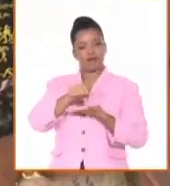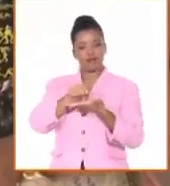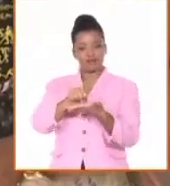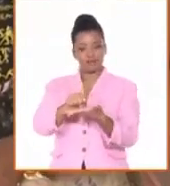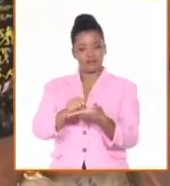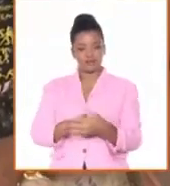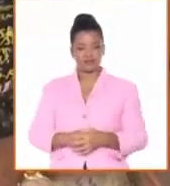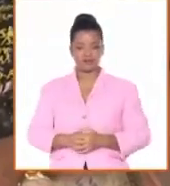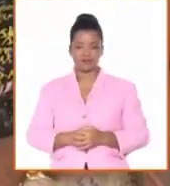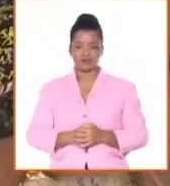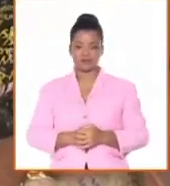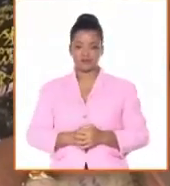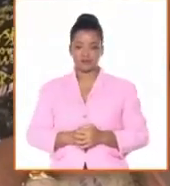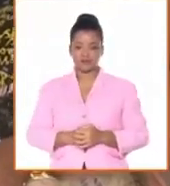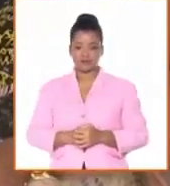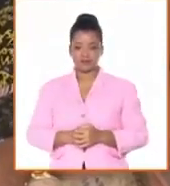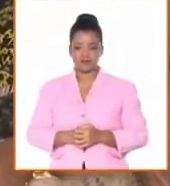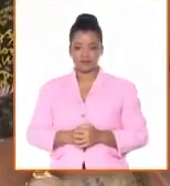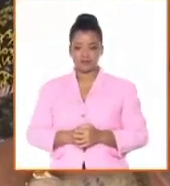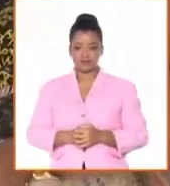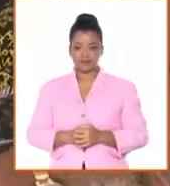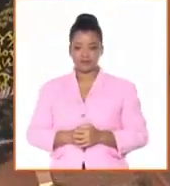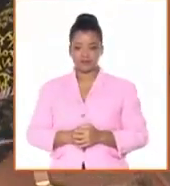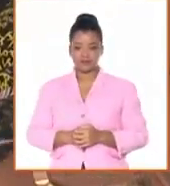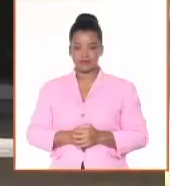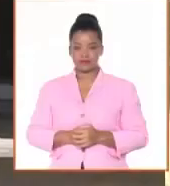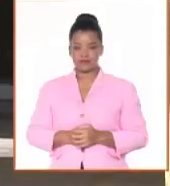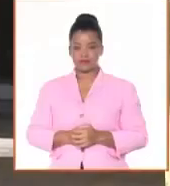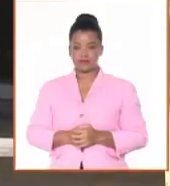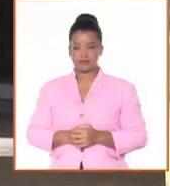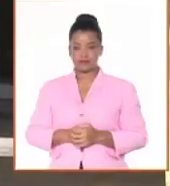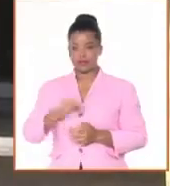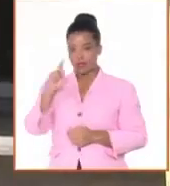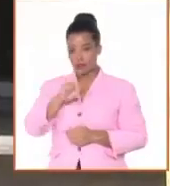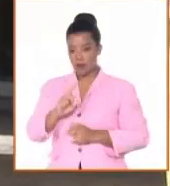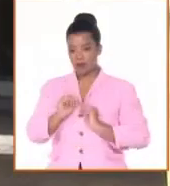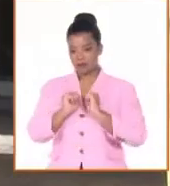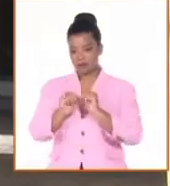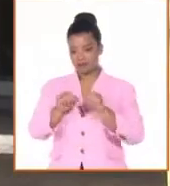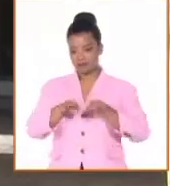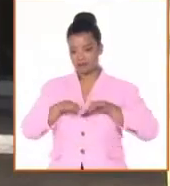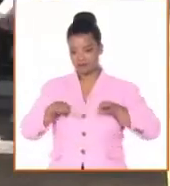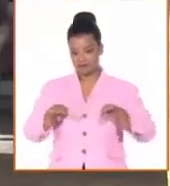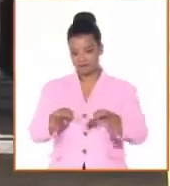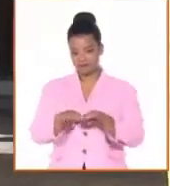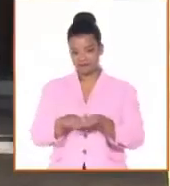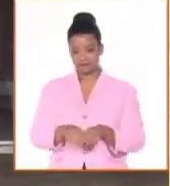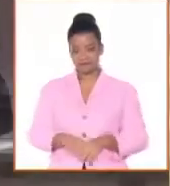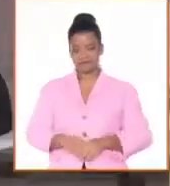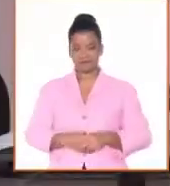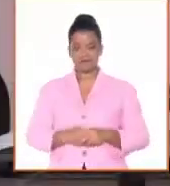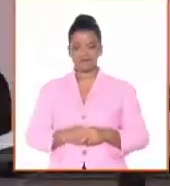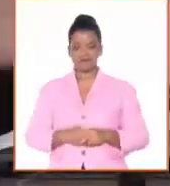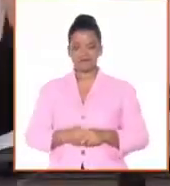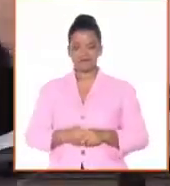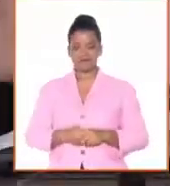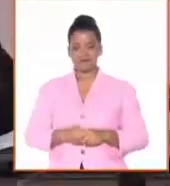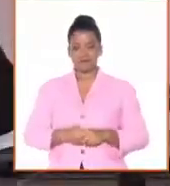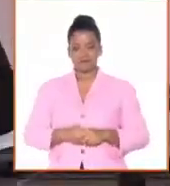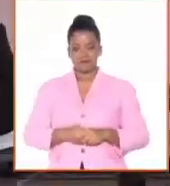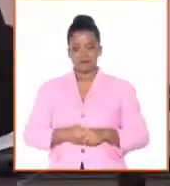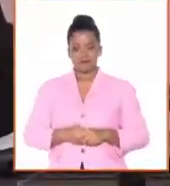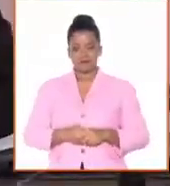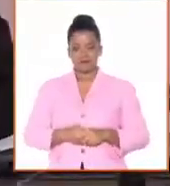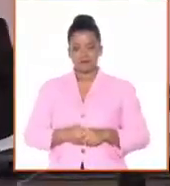para la mesa redonda reporta desde Camagüey María Irene maxan de la celda Bueno